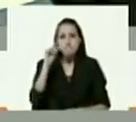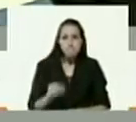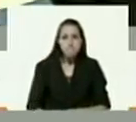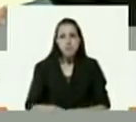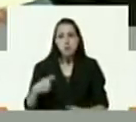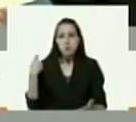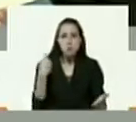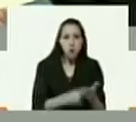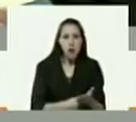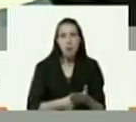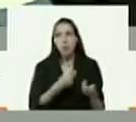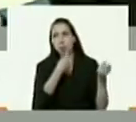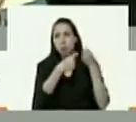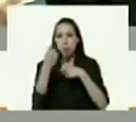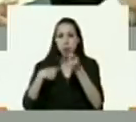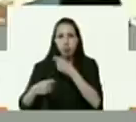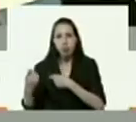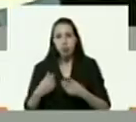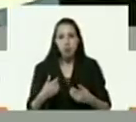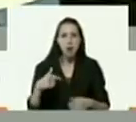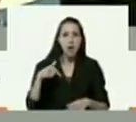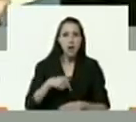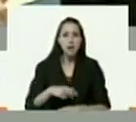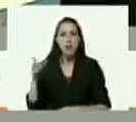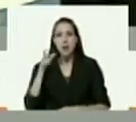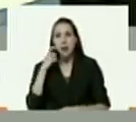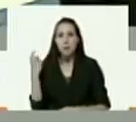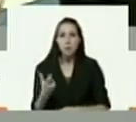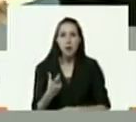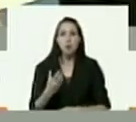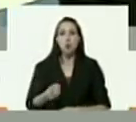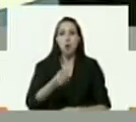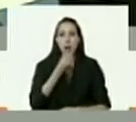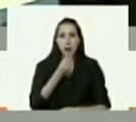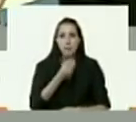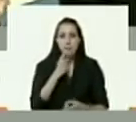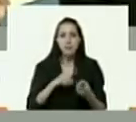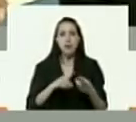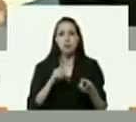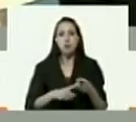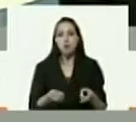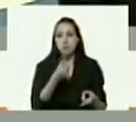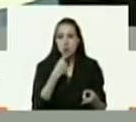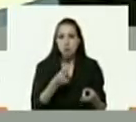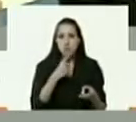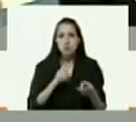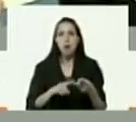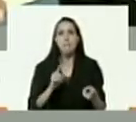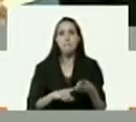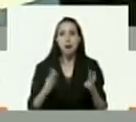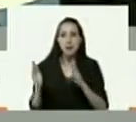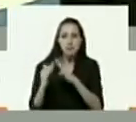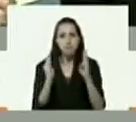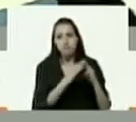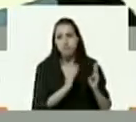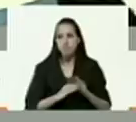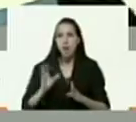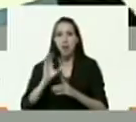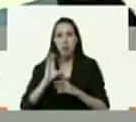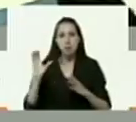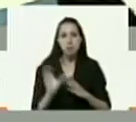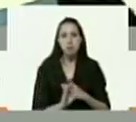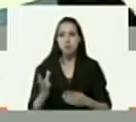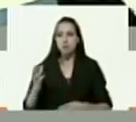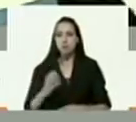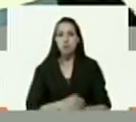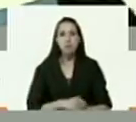invertir en la gente, en el pueblo, en alimentación, en salud, en vivienda, en cultura. Ahí